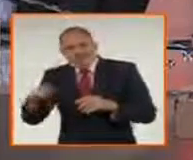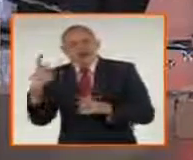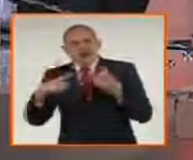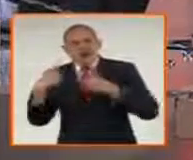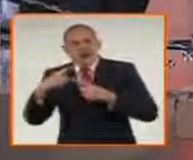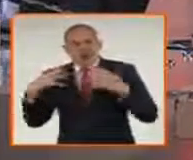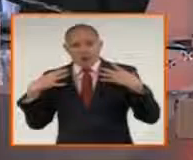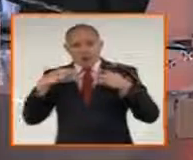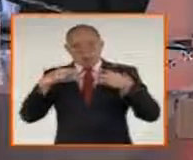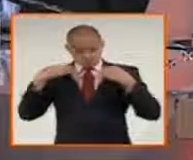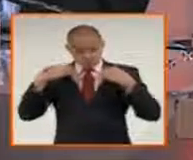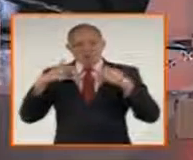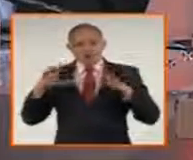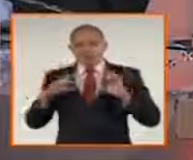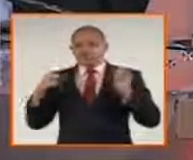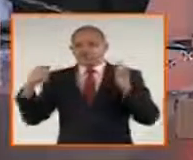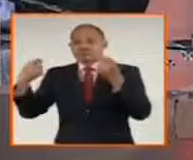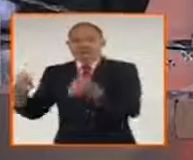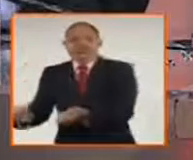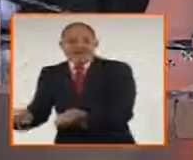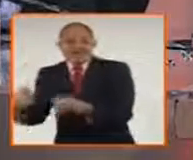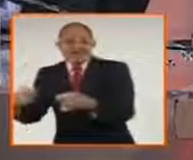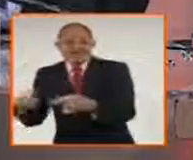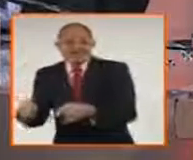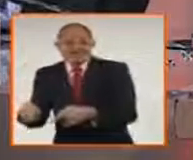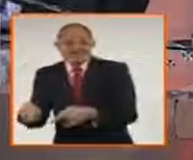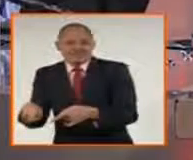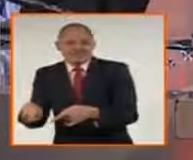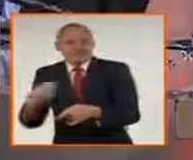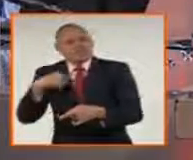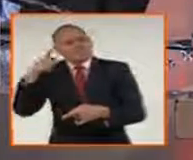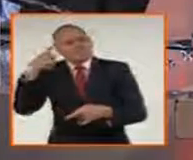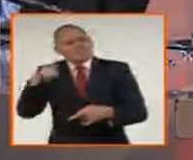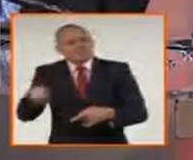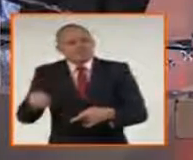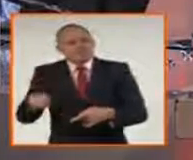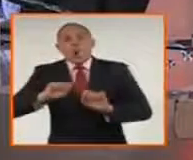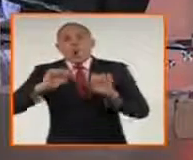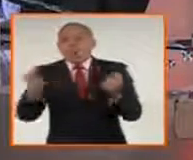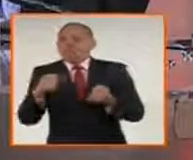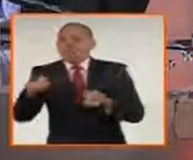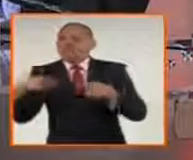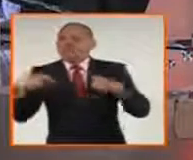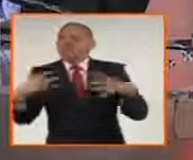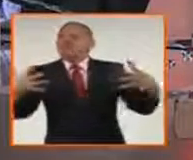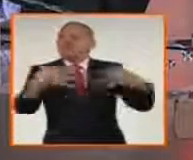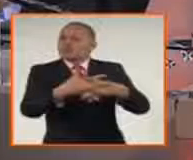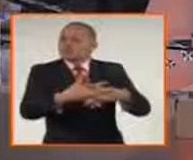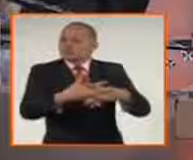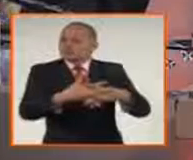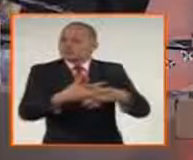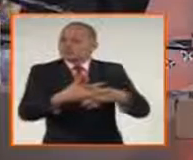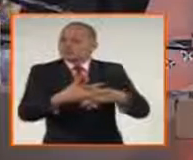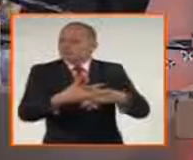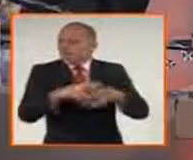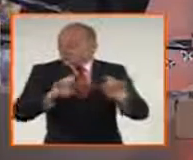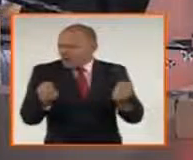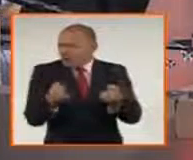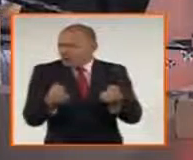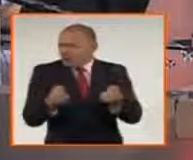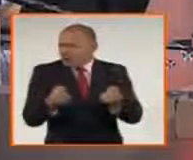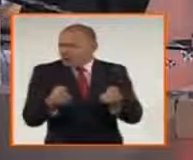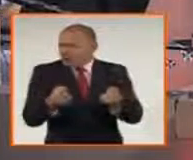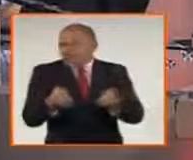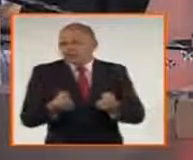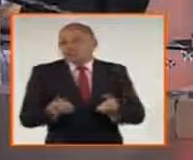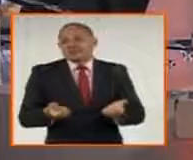persona, pero tiene que haber un grado de vulnerabilidad o dependencia, ¿no? Exacto. En el parentesco. Ahí, esos dos sujetos, por